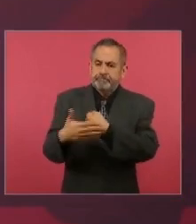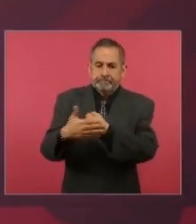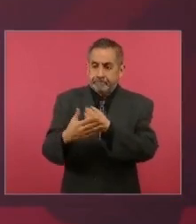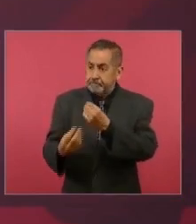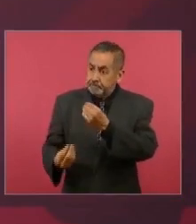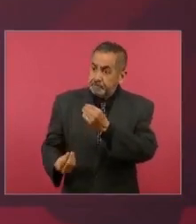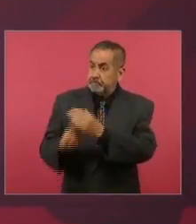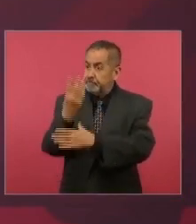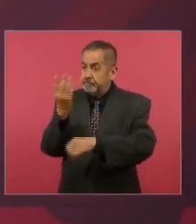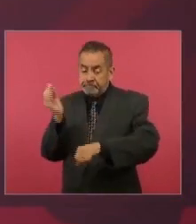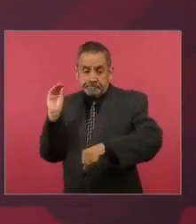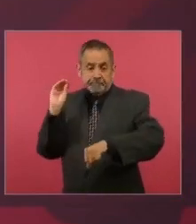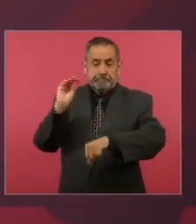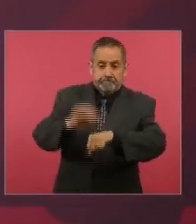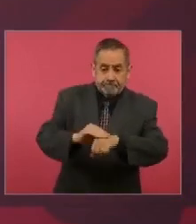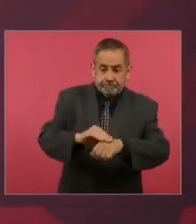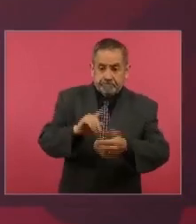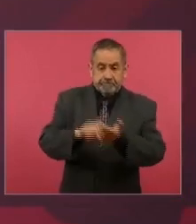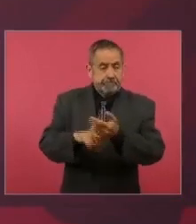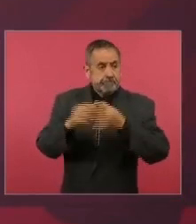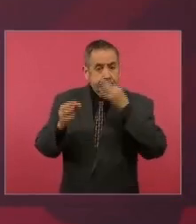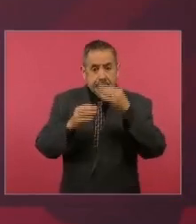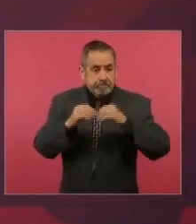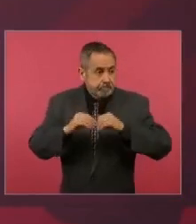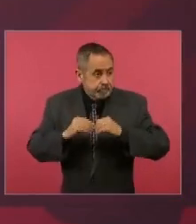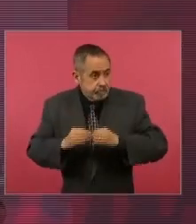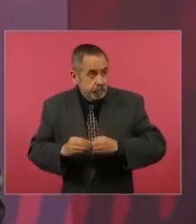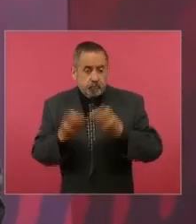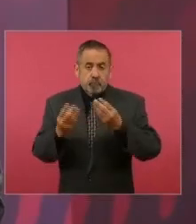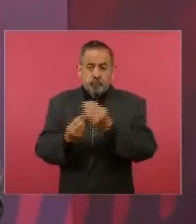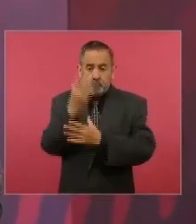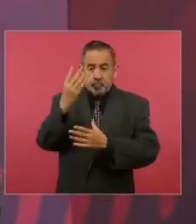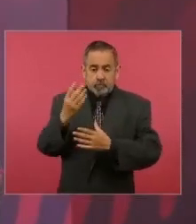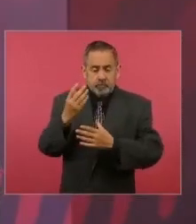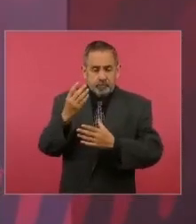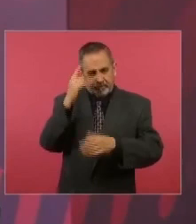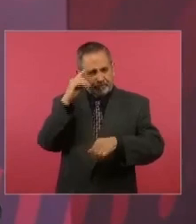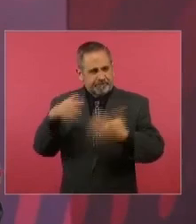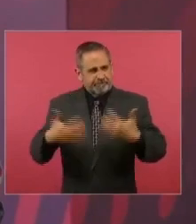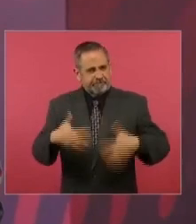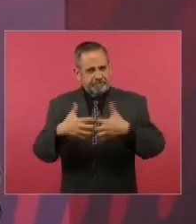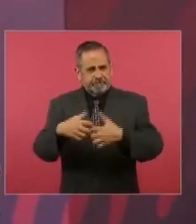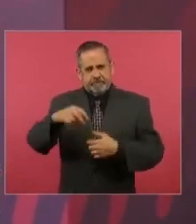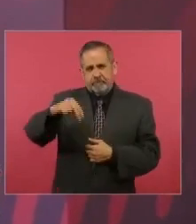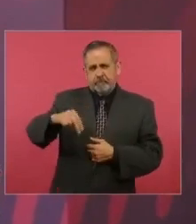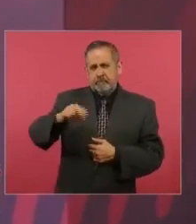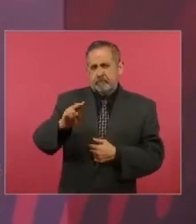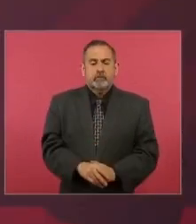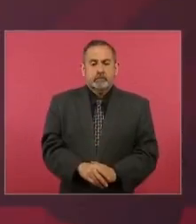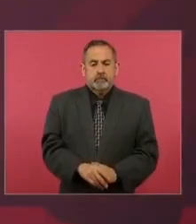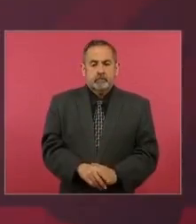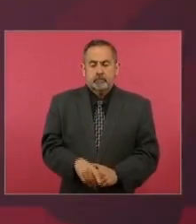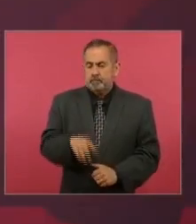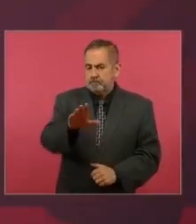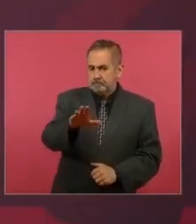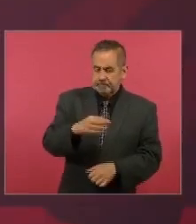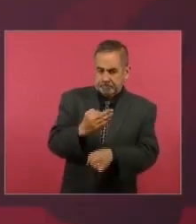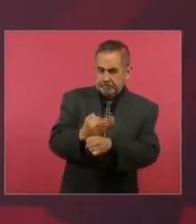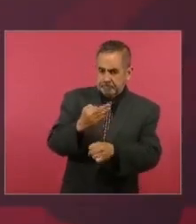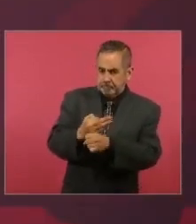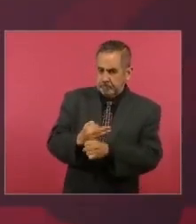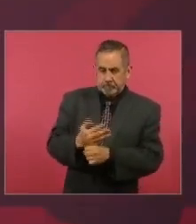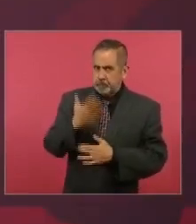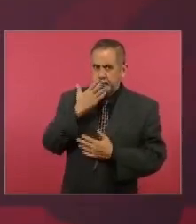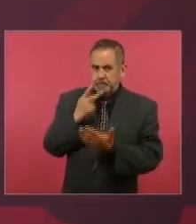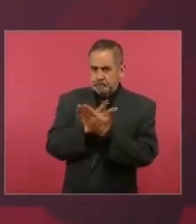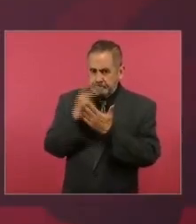a personas otorgar sus datos, ¿no? Y hay que recordar que les fueron solicitados los datos a los periodistas para poder participar en las conferencias mañaneras. No